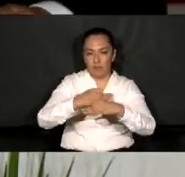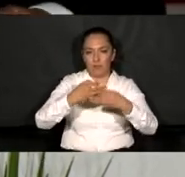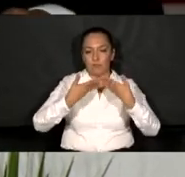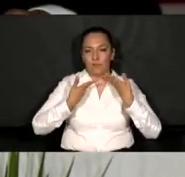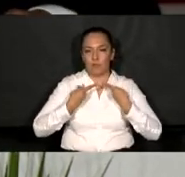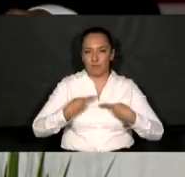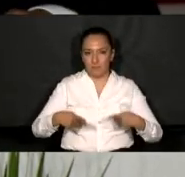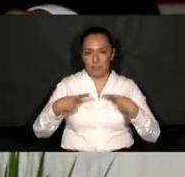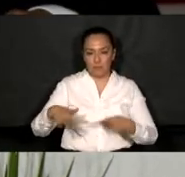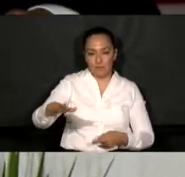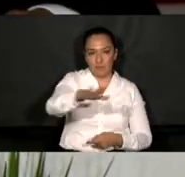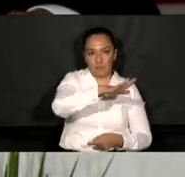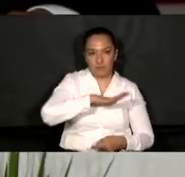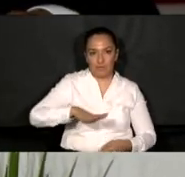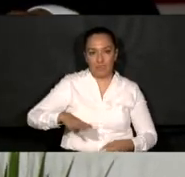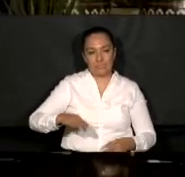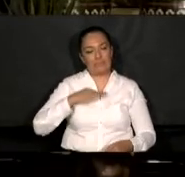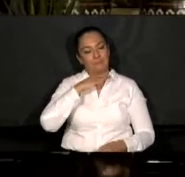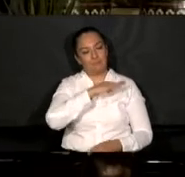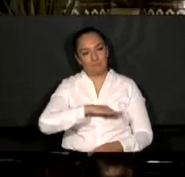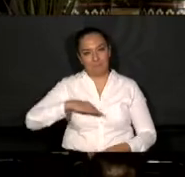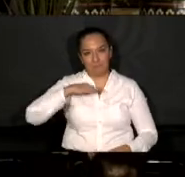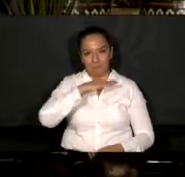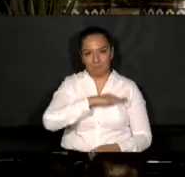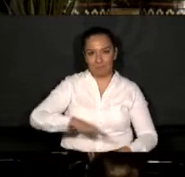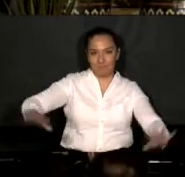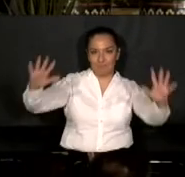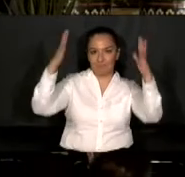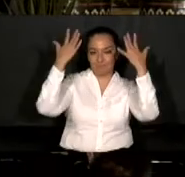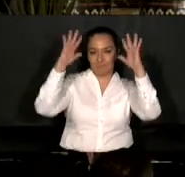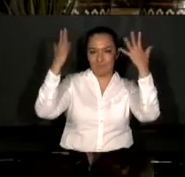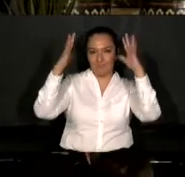felicidades. Aplausos. Muchas gracias.